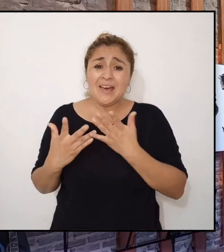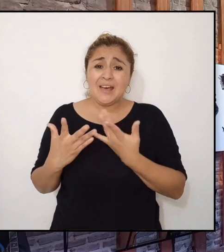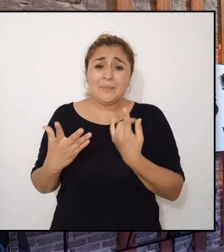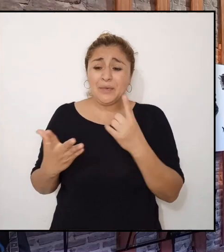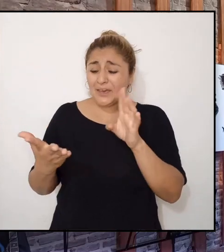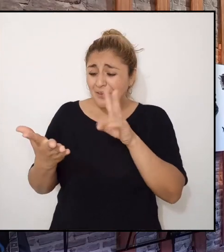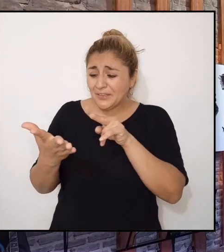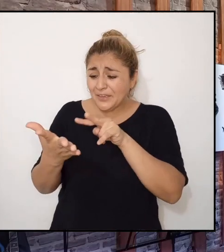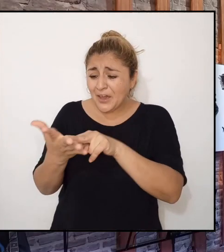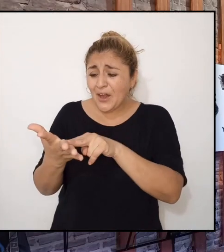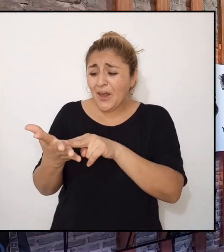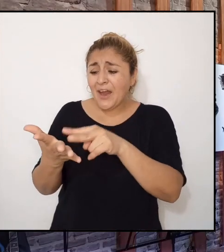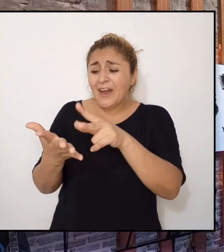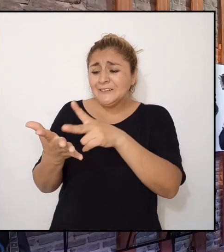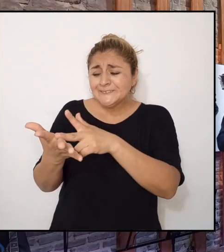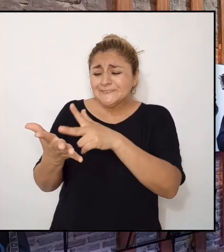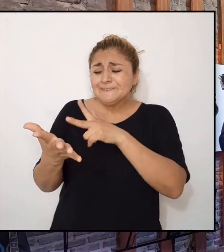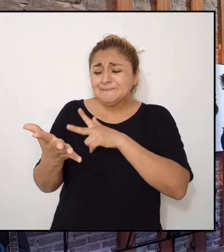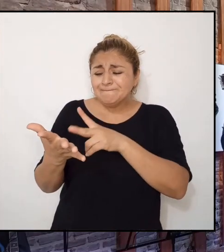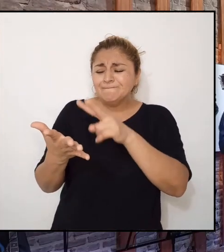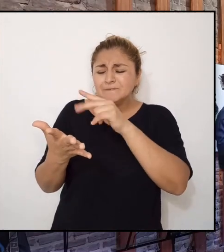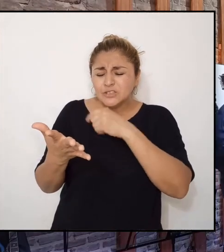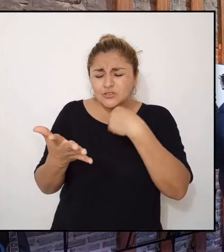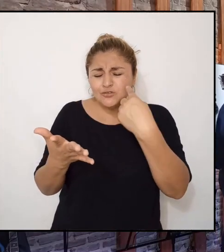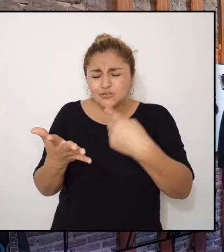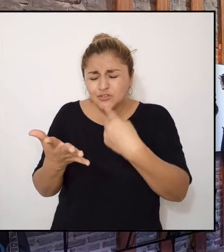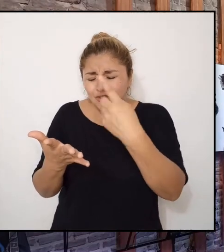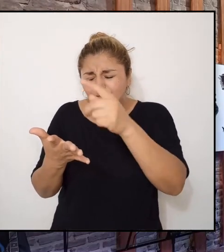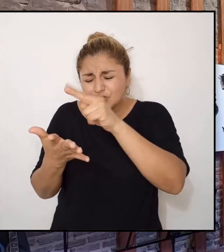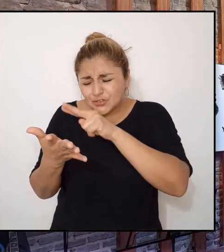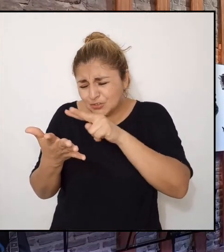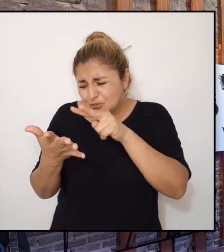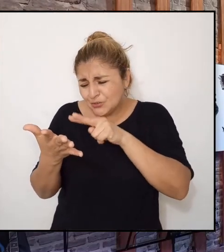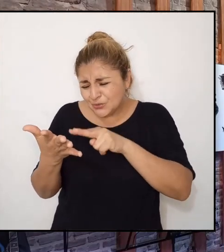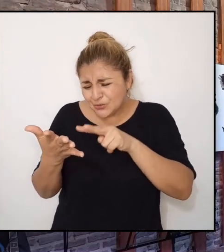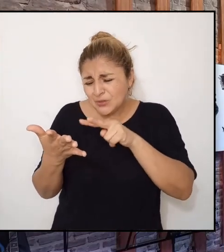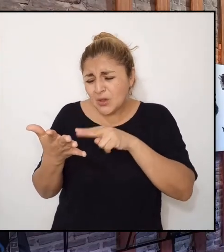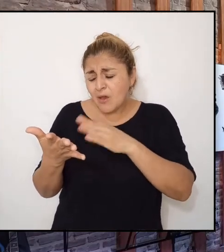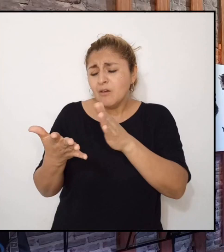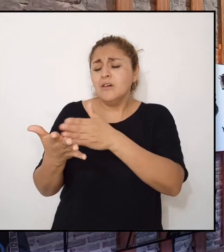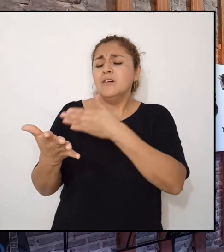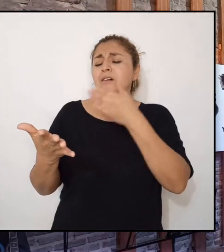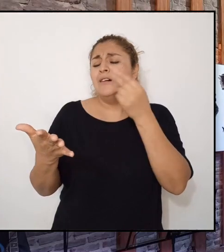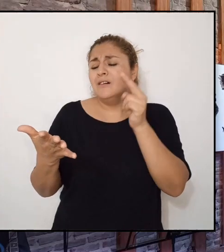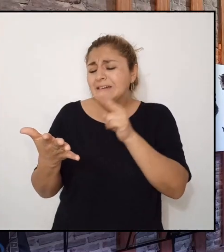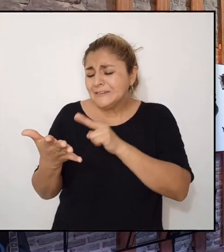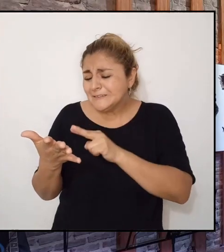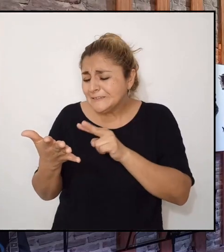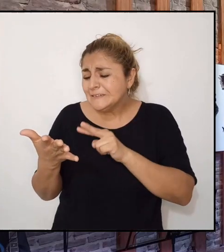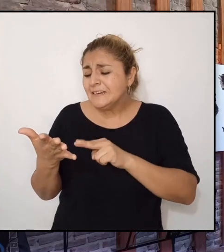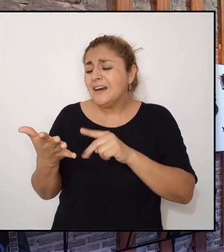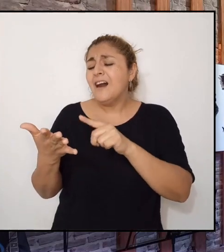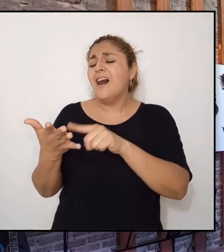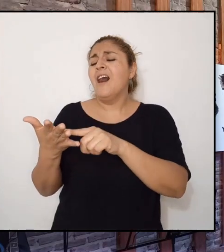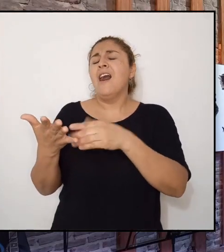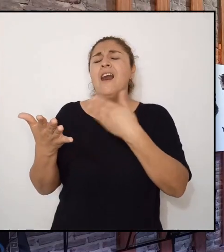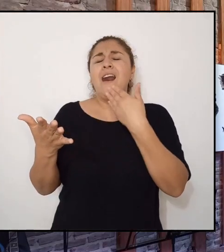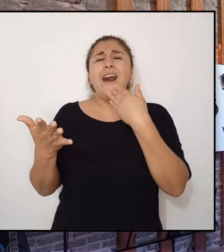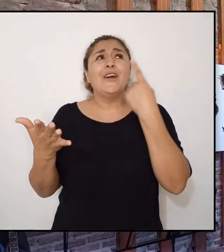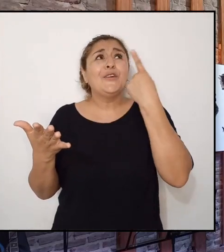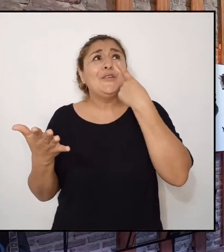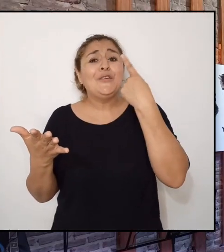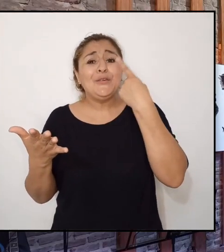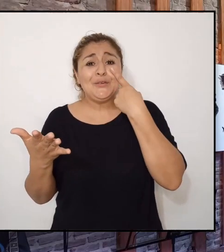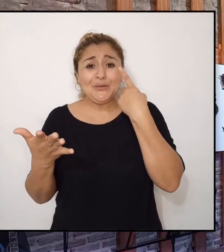Y seguimos leyendo la Biblia y encontramos que el Señor dice, el que cree en mí de su interior querrá en ríos de aguas de